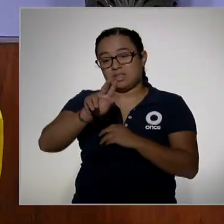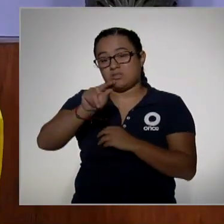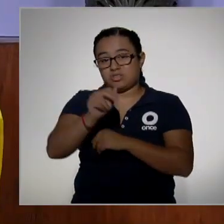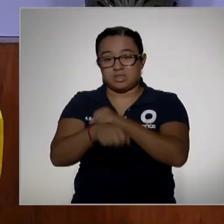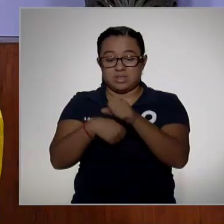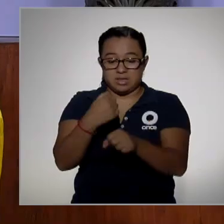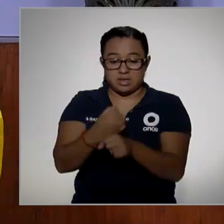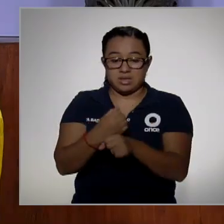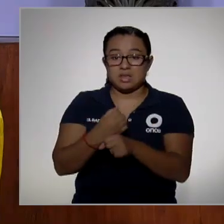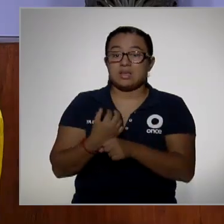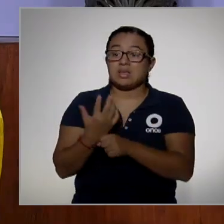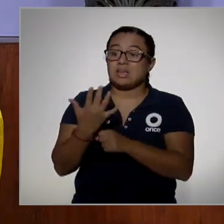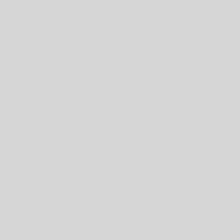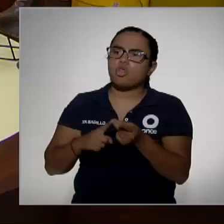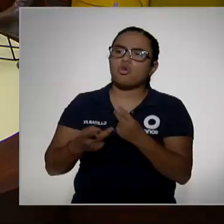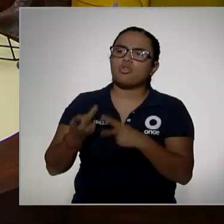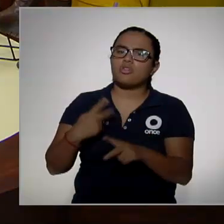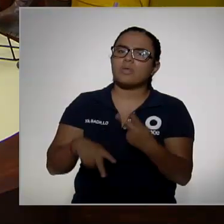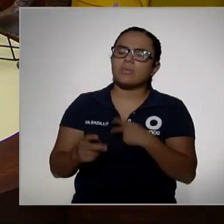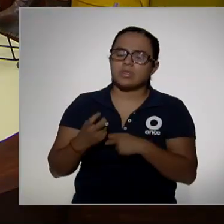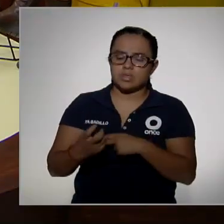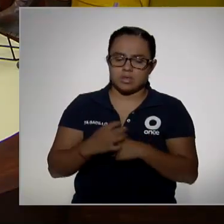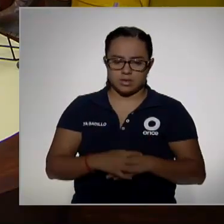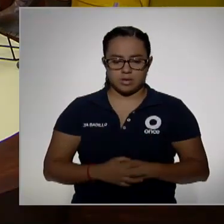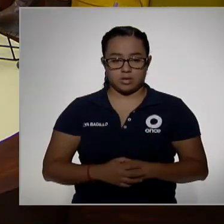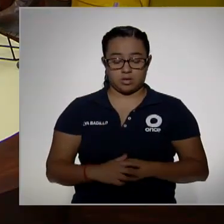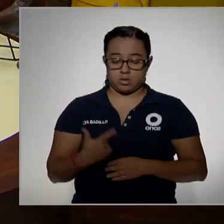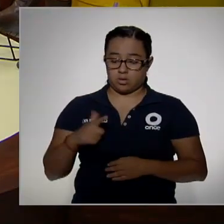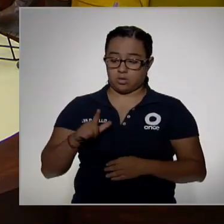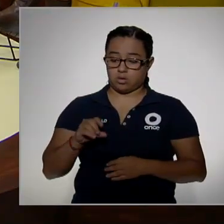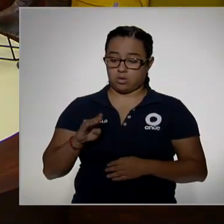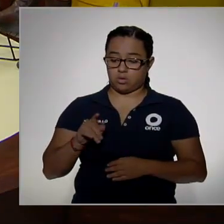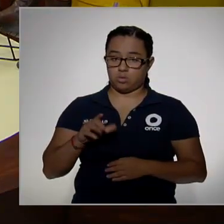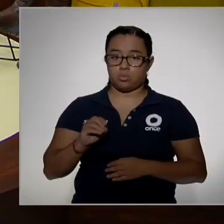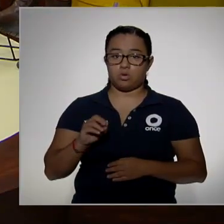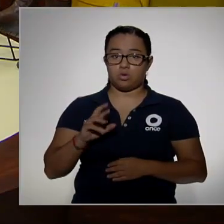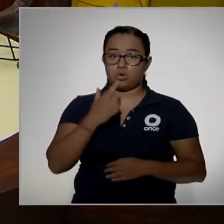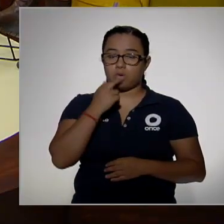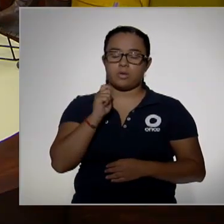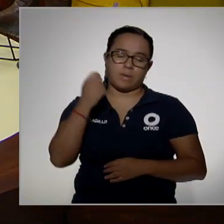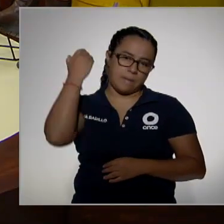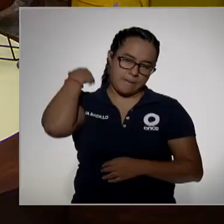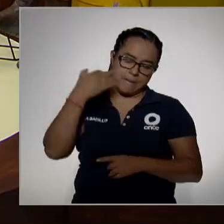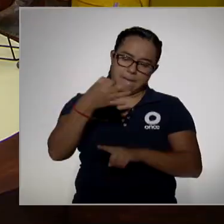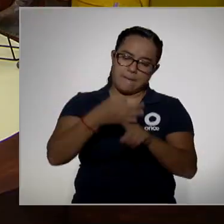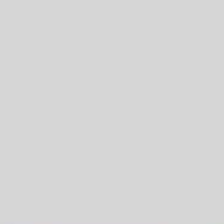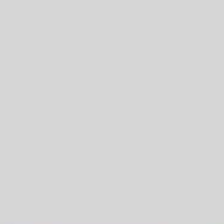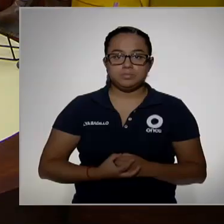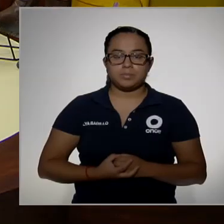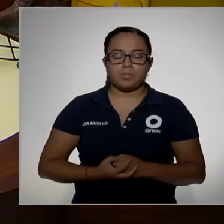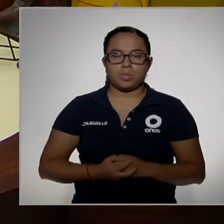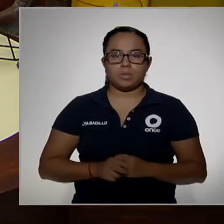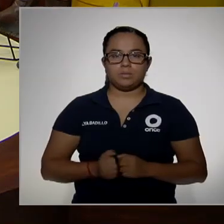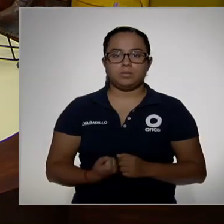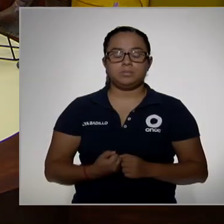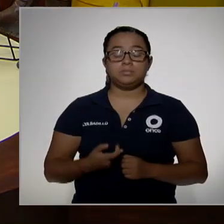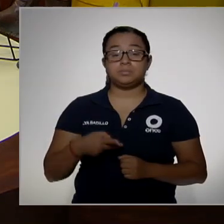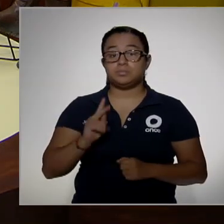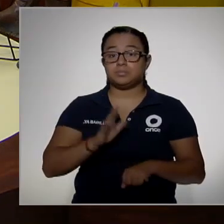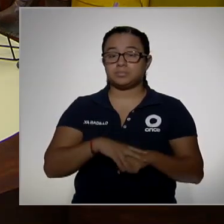años es hasta del 50% los glóbulos rojos se forman en la médula ósea que es la fábrica de la sangre